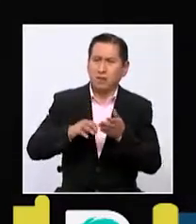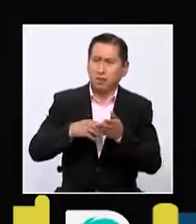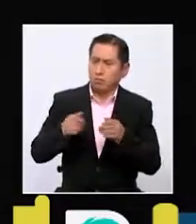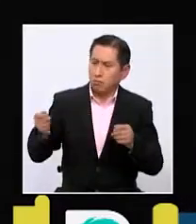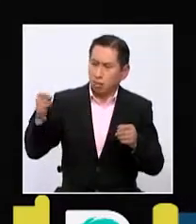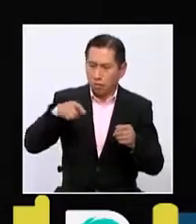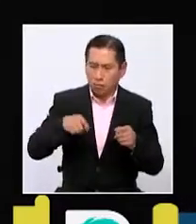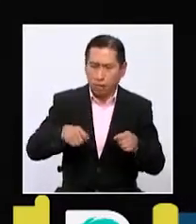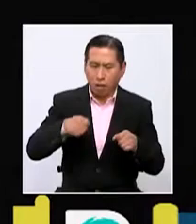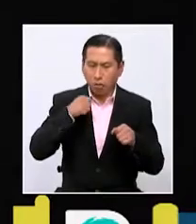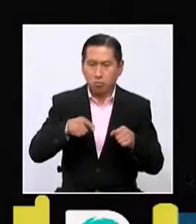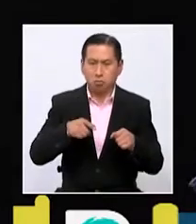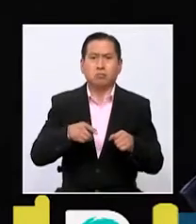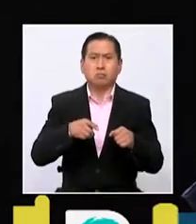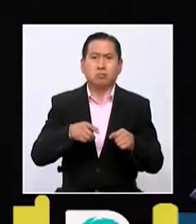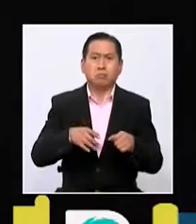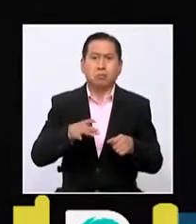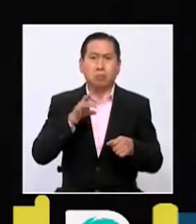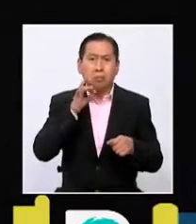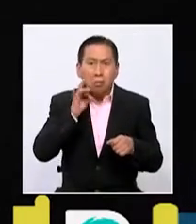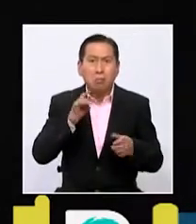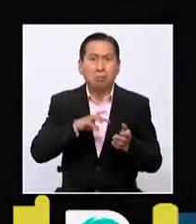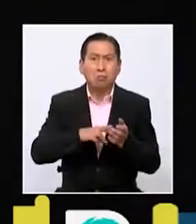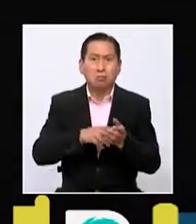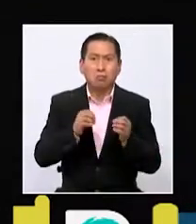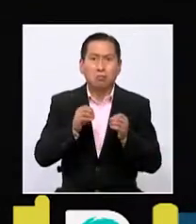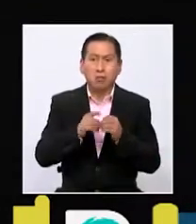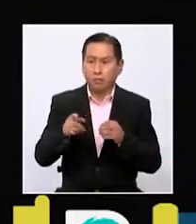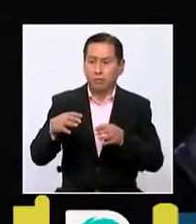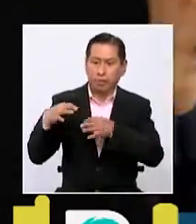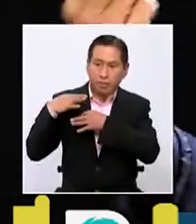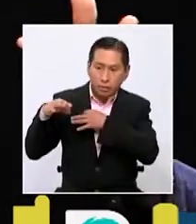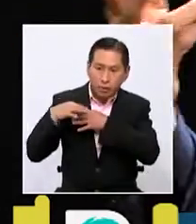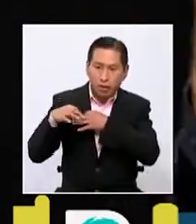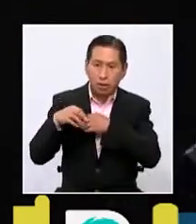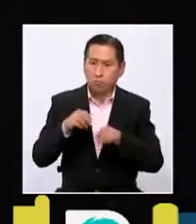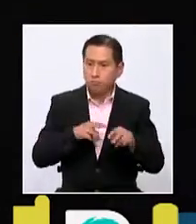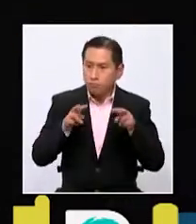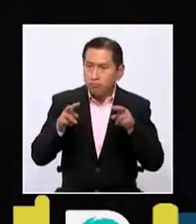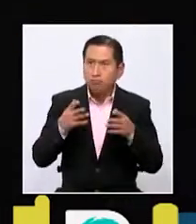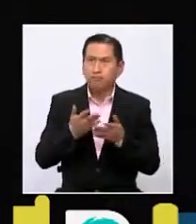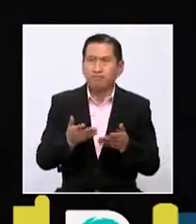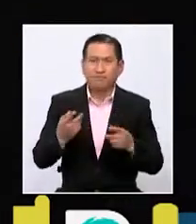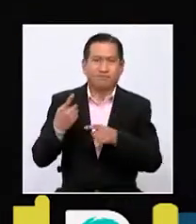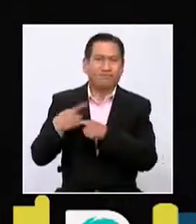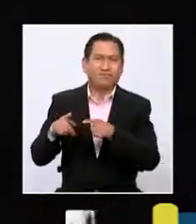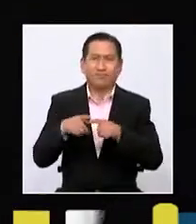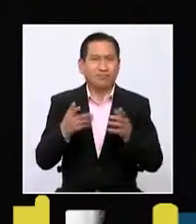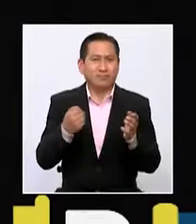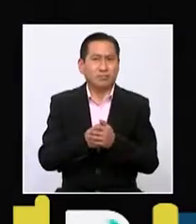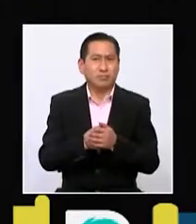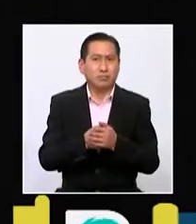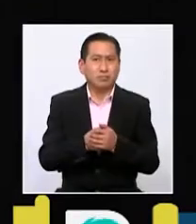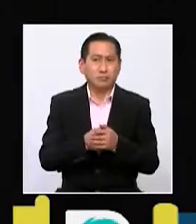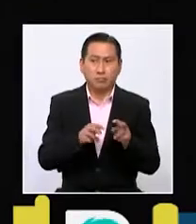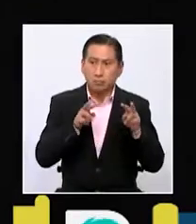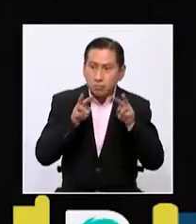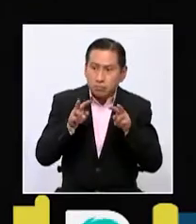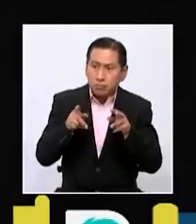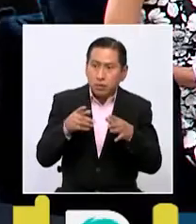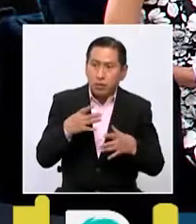ya no vuelves a comerlo desabrido. Al igual la textura de una tela, al igual que una mirada, al igual que la vista.